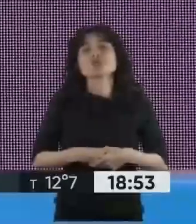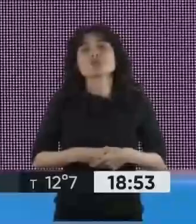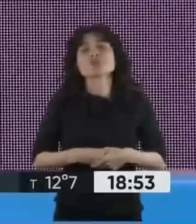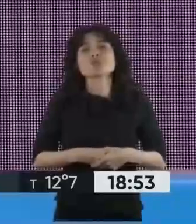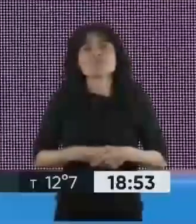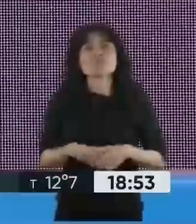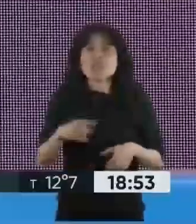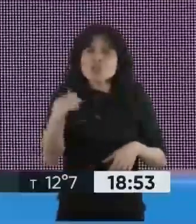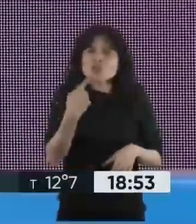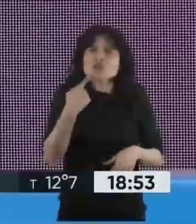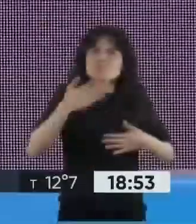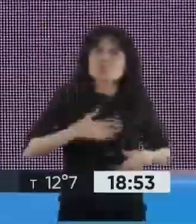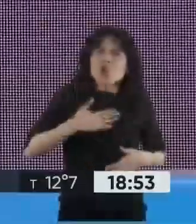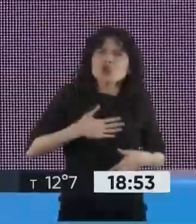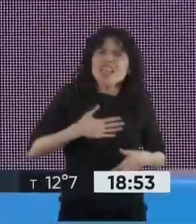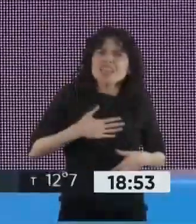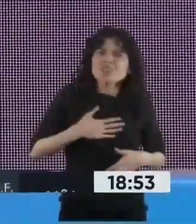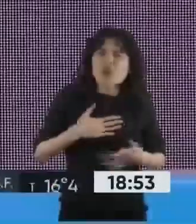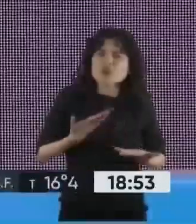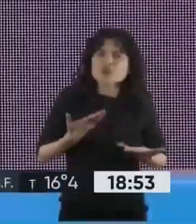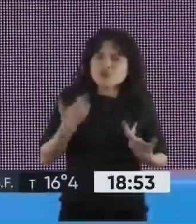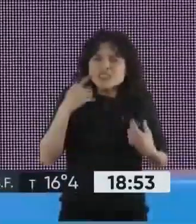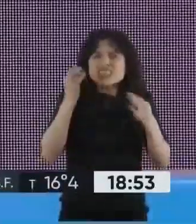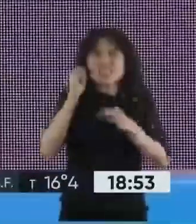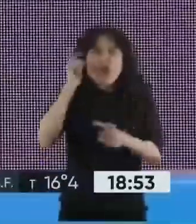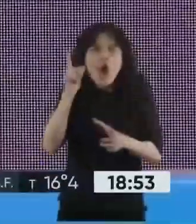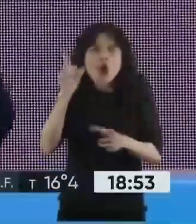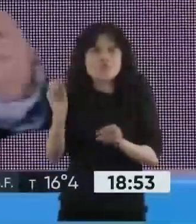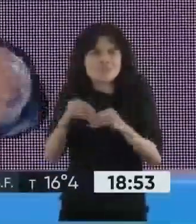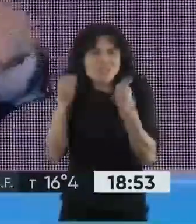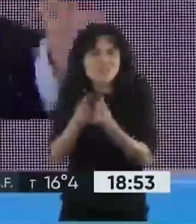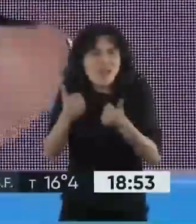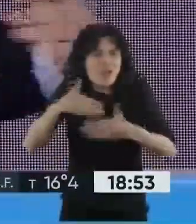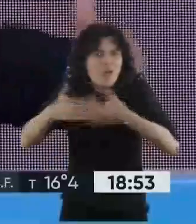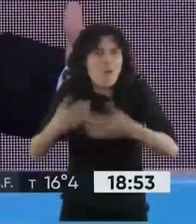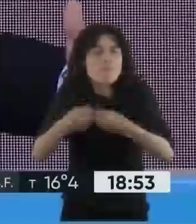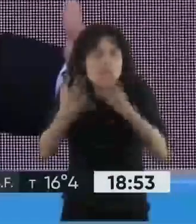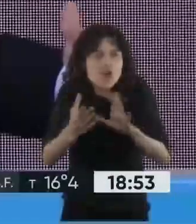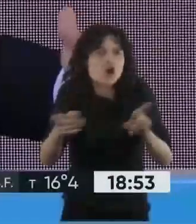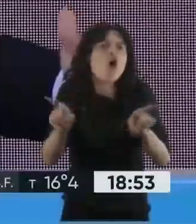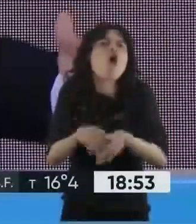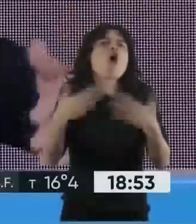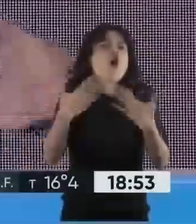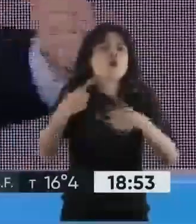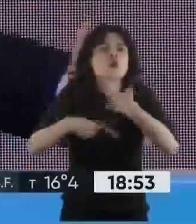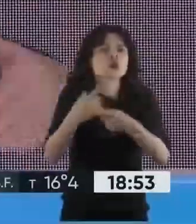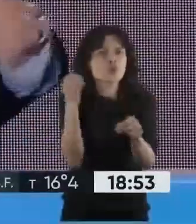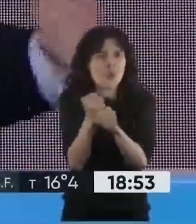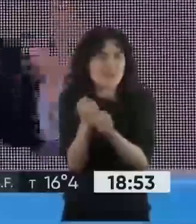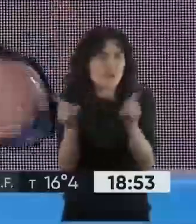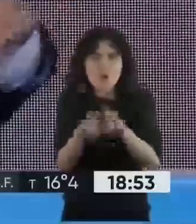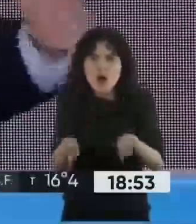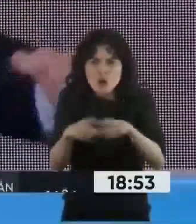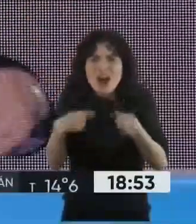a nosotros nos pone muy contentos, nos hace muy felices lograr estos resultados y obviamente que vamos a seguir apostando al crecimiento,